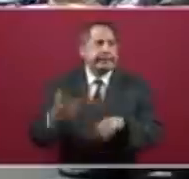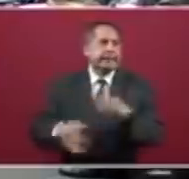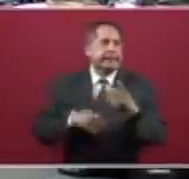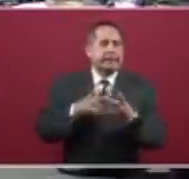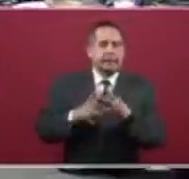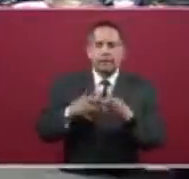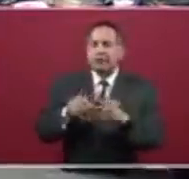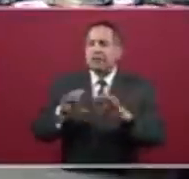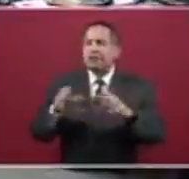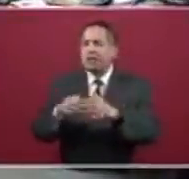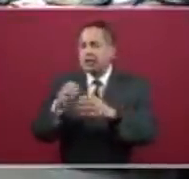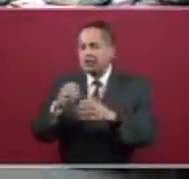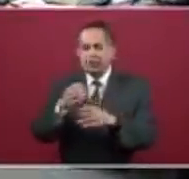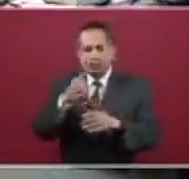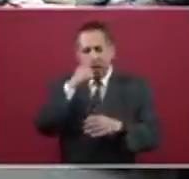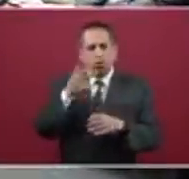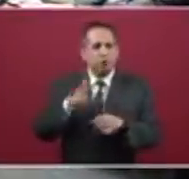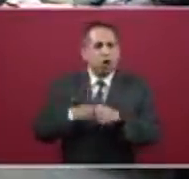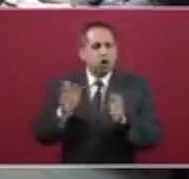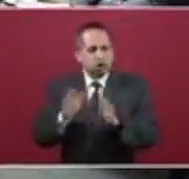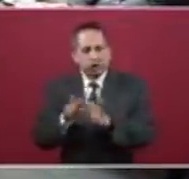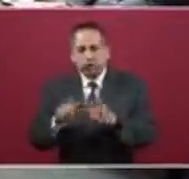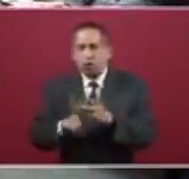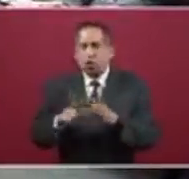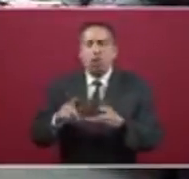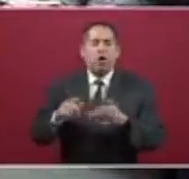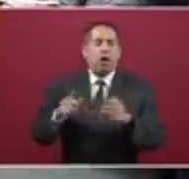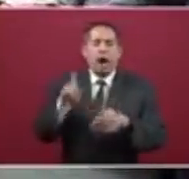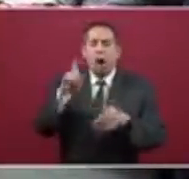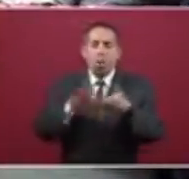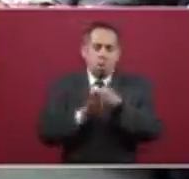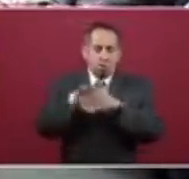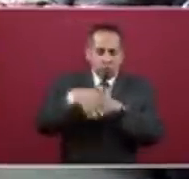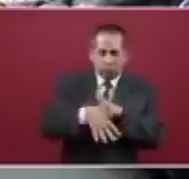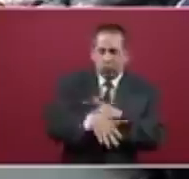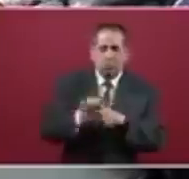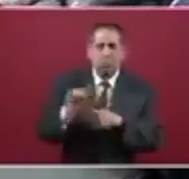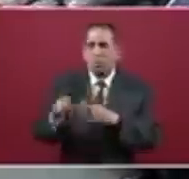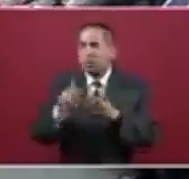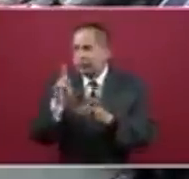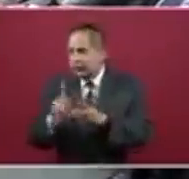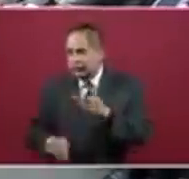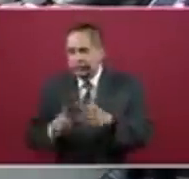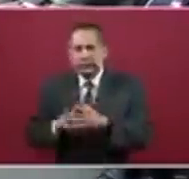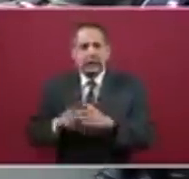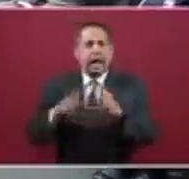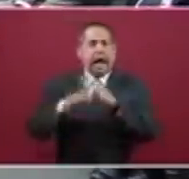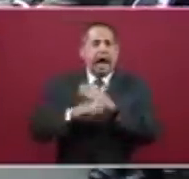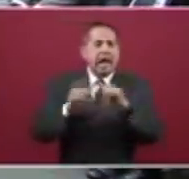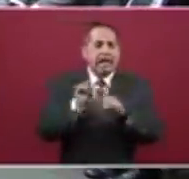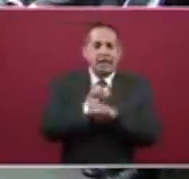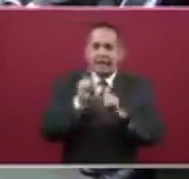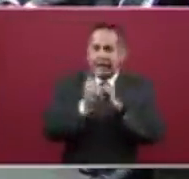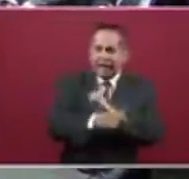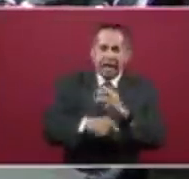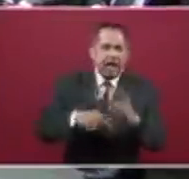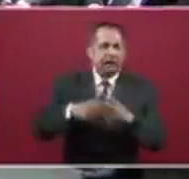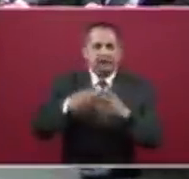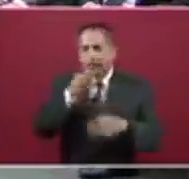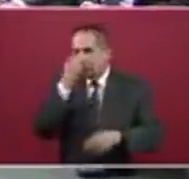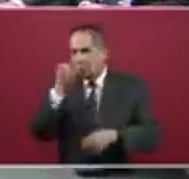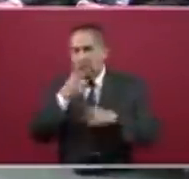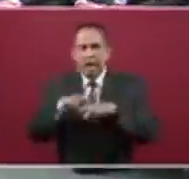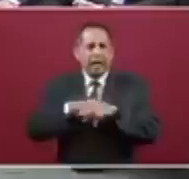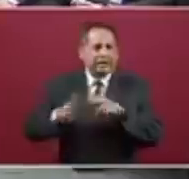presas acueductos canales de riego carreteras libramientos escuelas